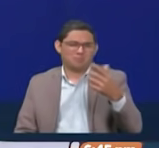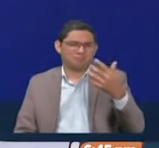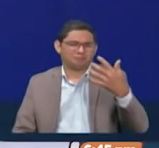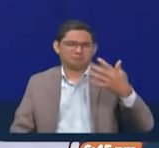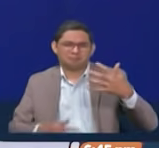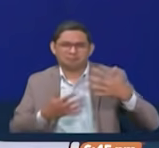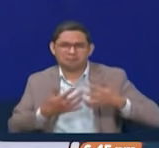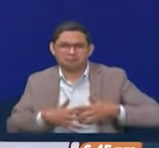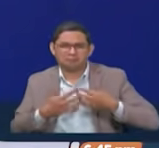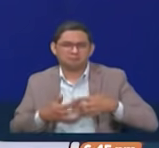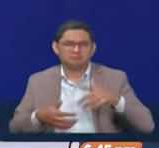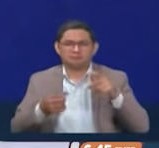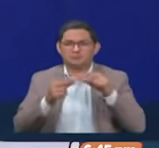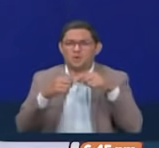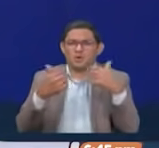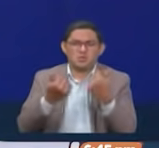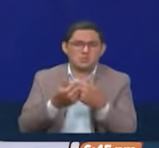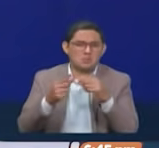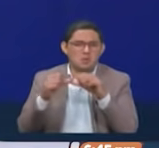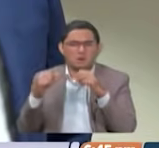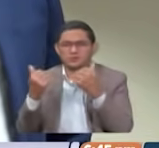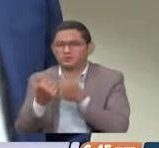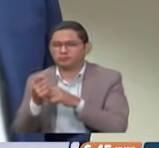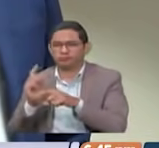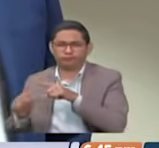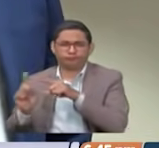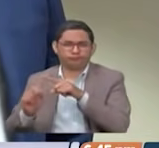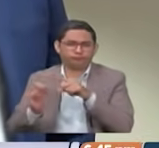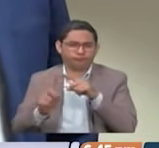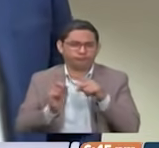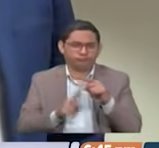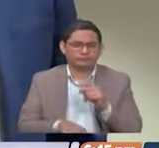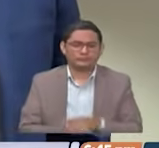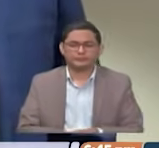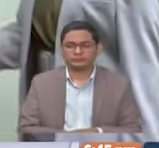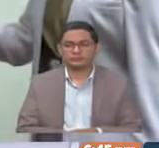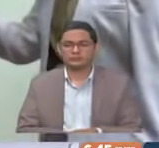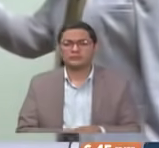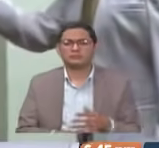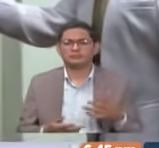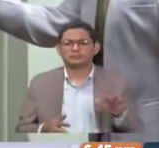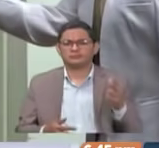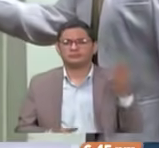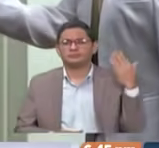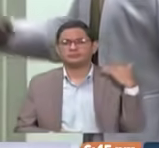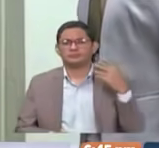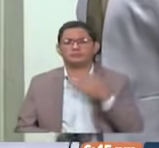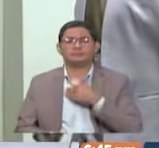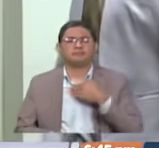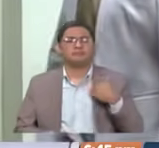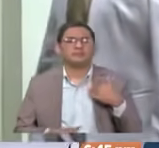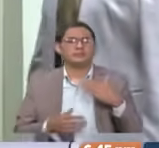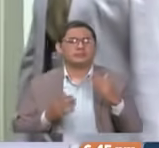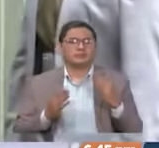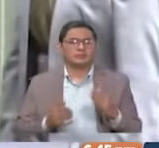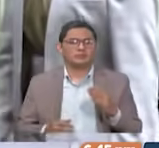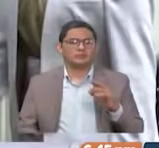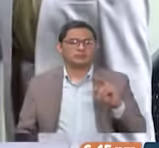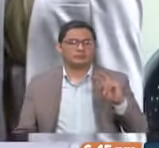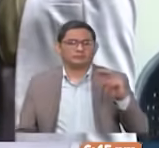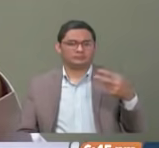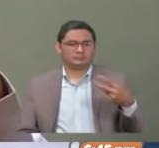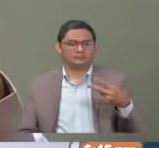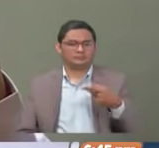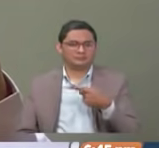sectores de la vida nacional junto con el viceministro del comercio industria interior omar